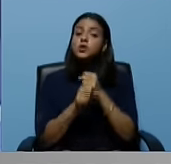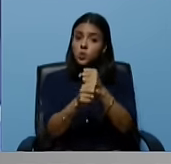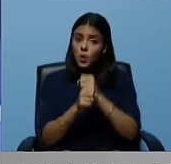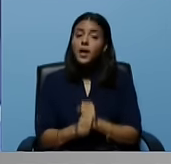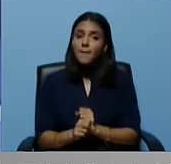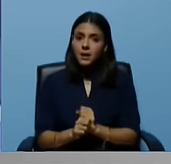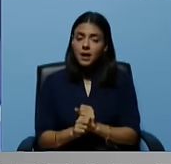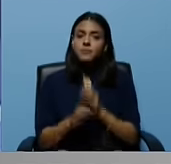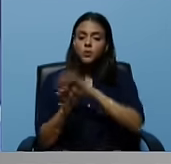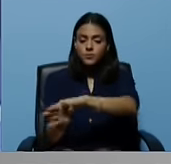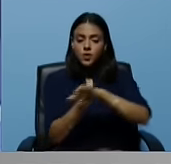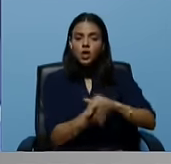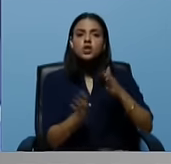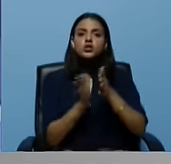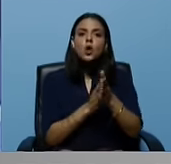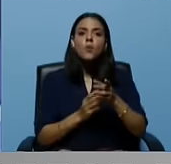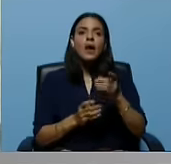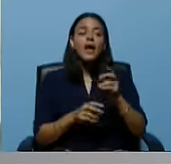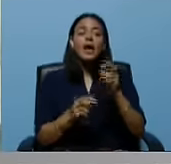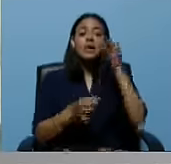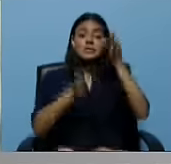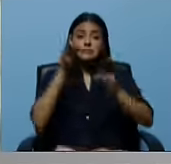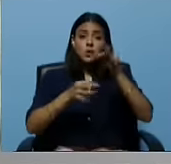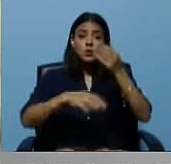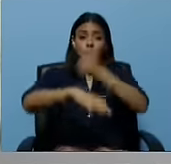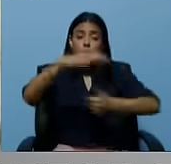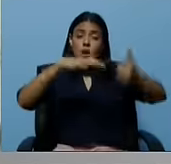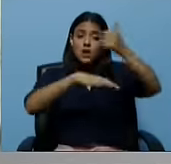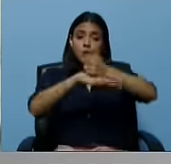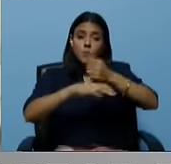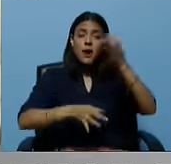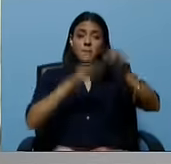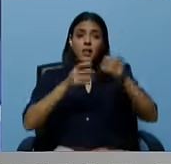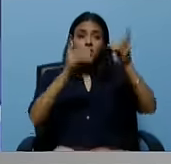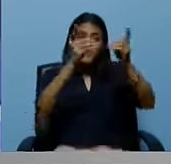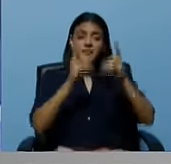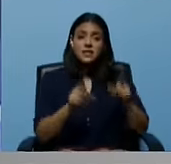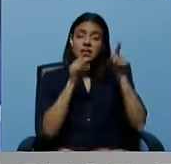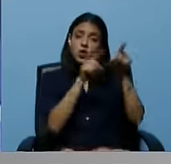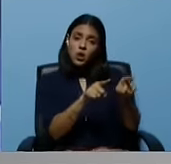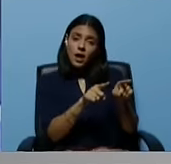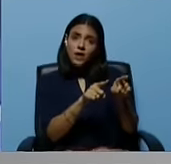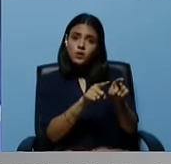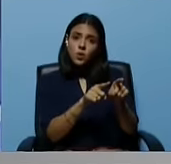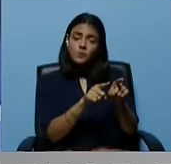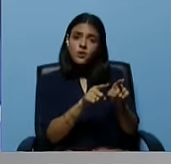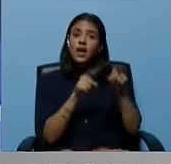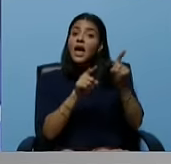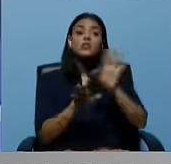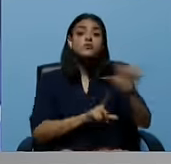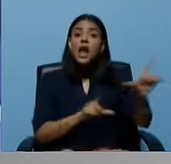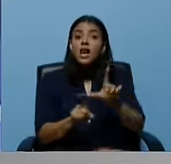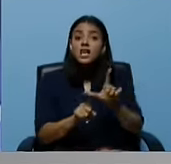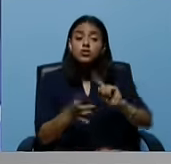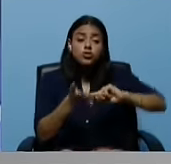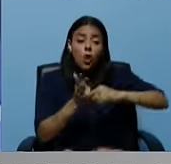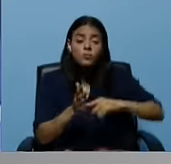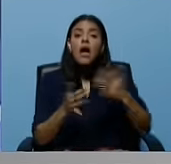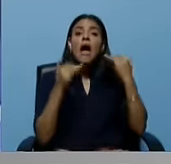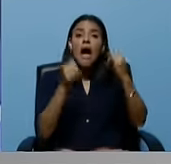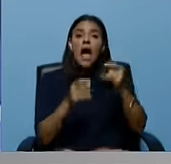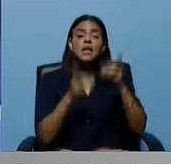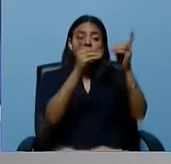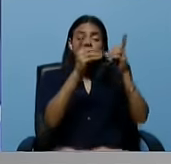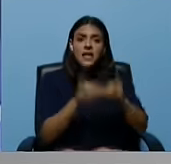Sobre la sentencia del Tribunal Supremo de Justicia, eso ya es algo, cosa juzgada. Hay una sentencia